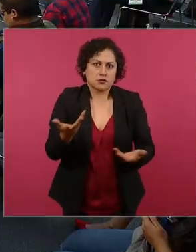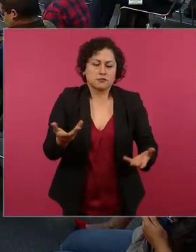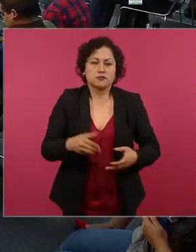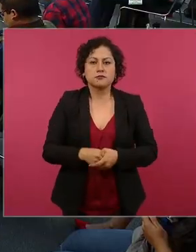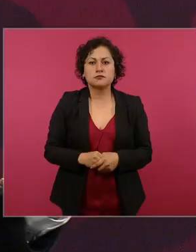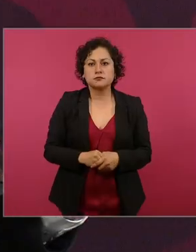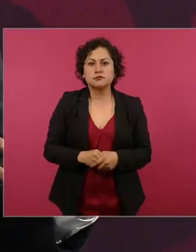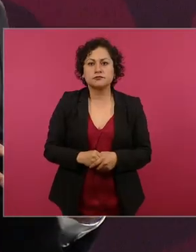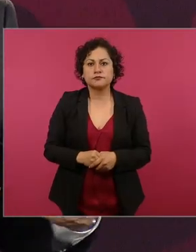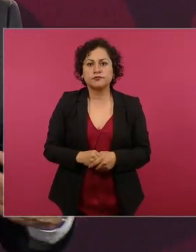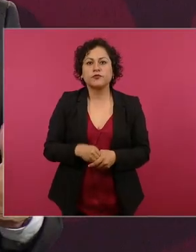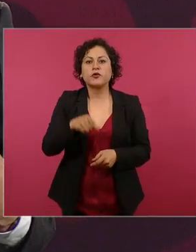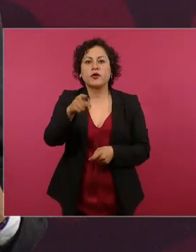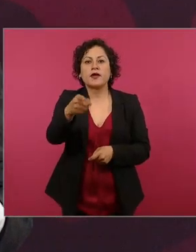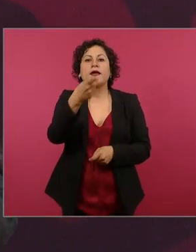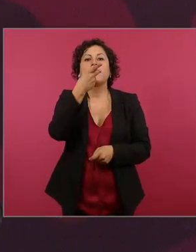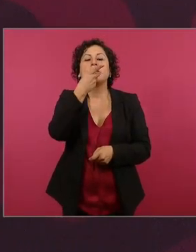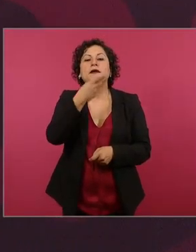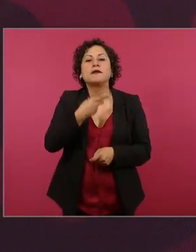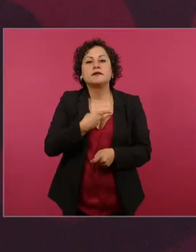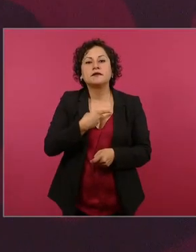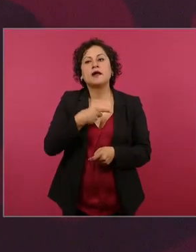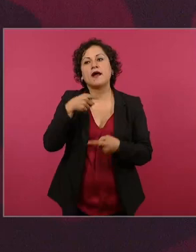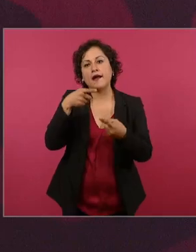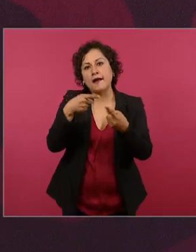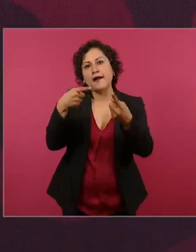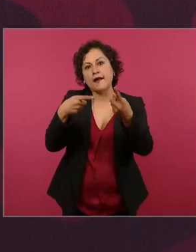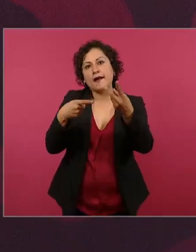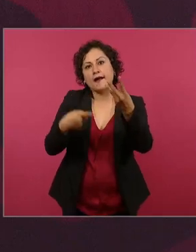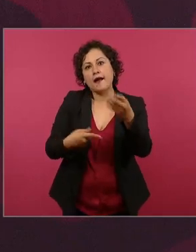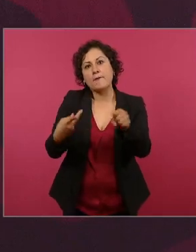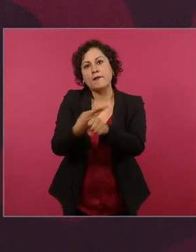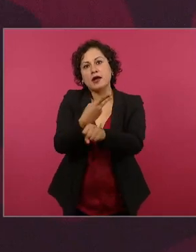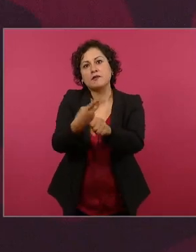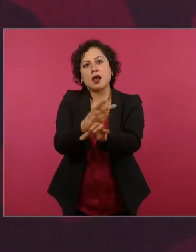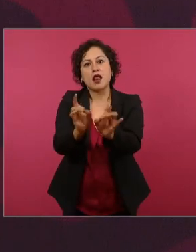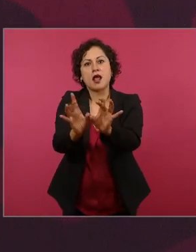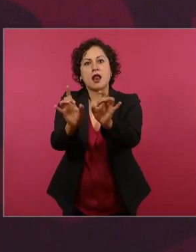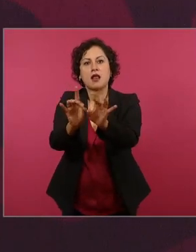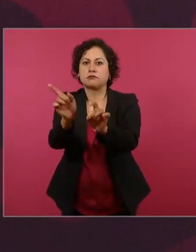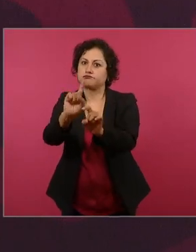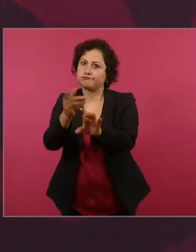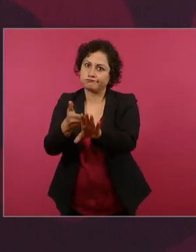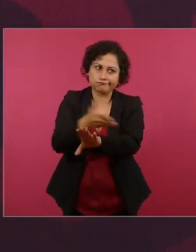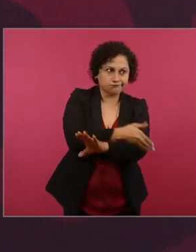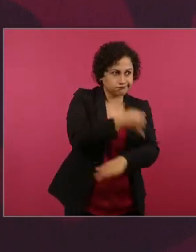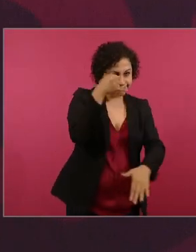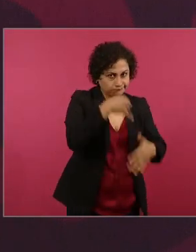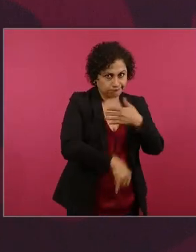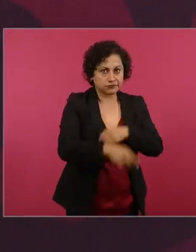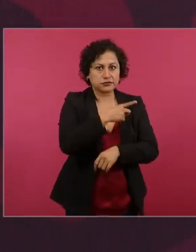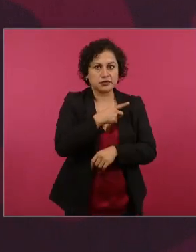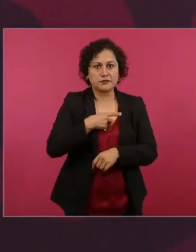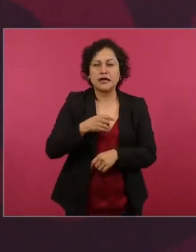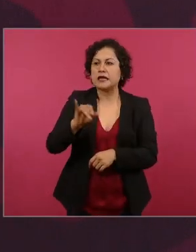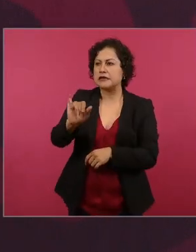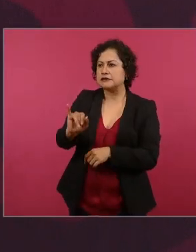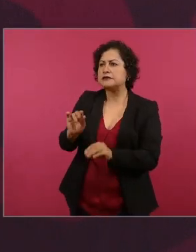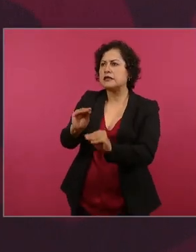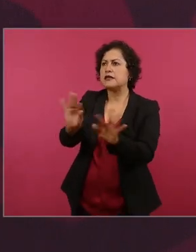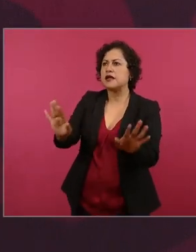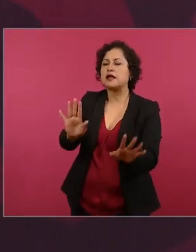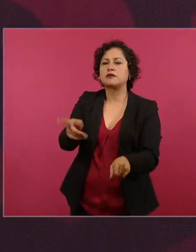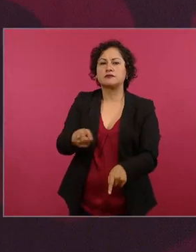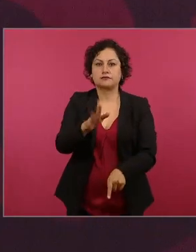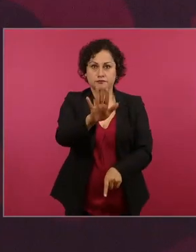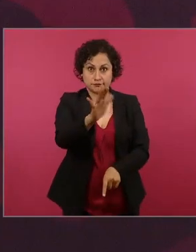no solo de los efectos, sino atender las causas. Claro, y precisamente hablando pero de Estados Unidos… Pero déjame terminar nada más